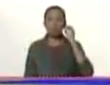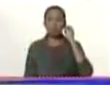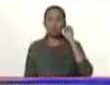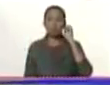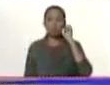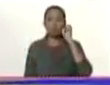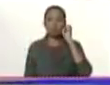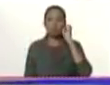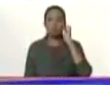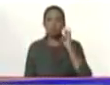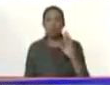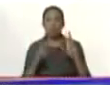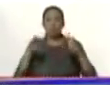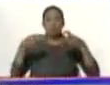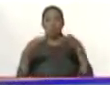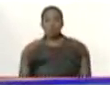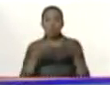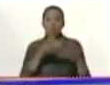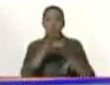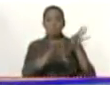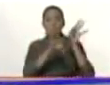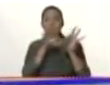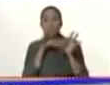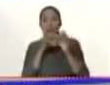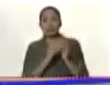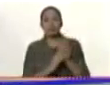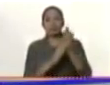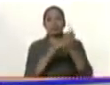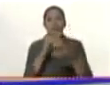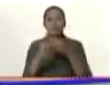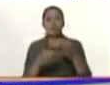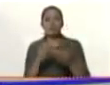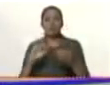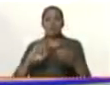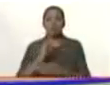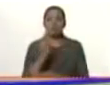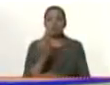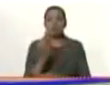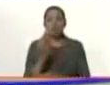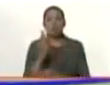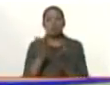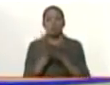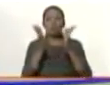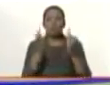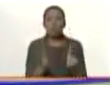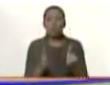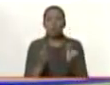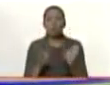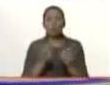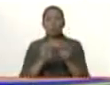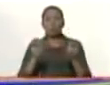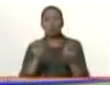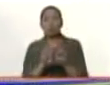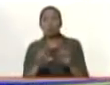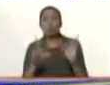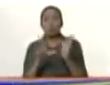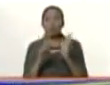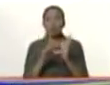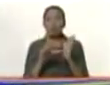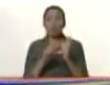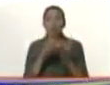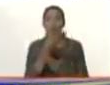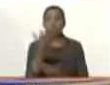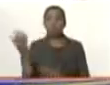la nueva directiva electa de la Federación de Estudiantes de Educación Media. Aquí está,